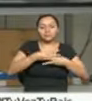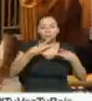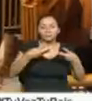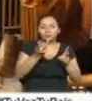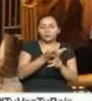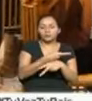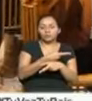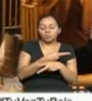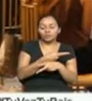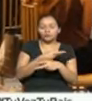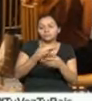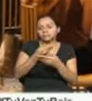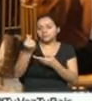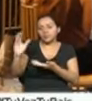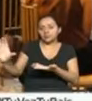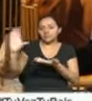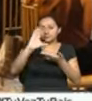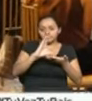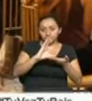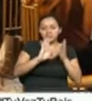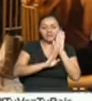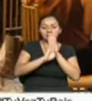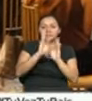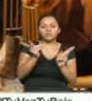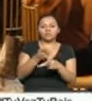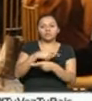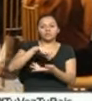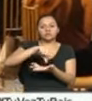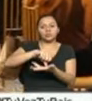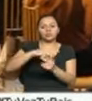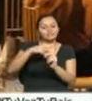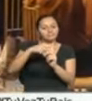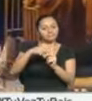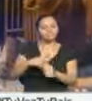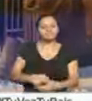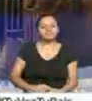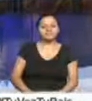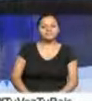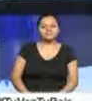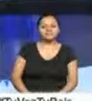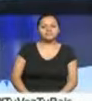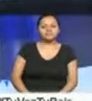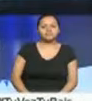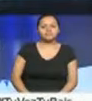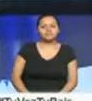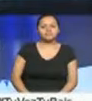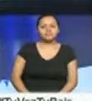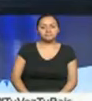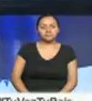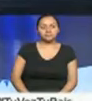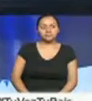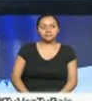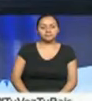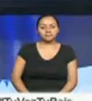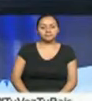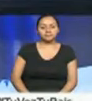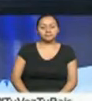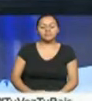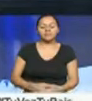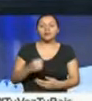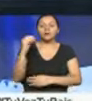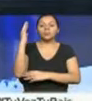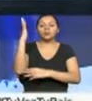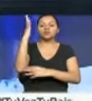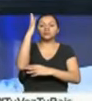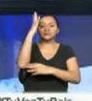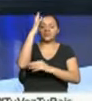desarrollo planificado y productivo de las ciudades. Caterine Morejón, Noticiero Ciudadano. No arranques la piel de los bosques es el nombre